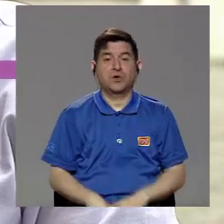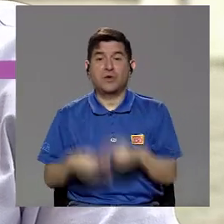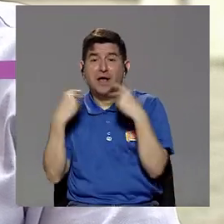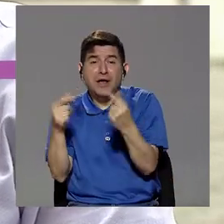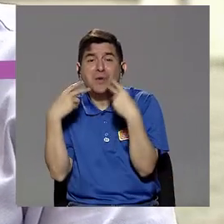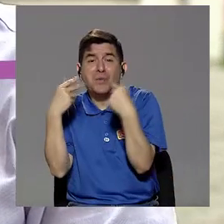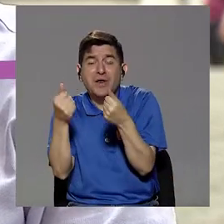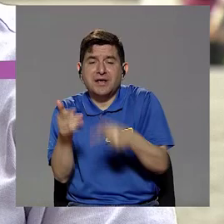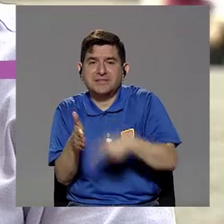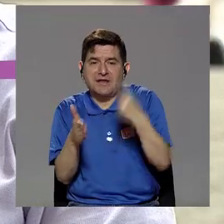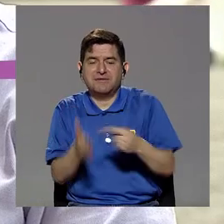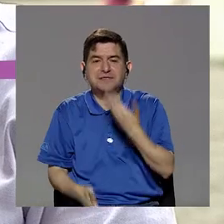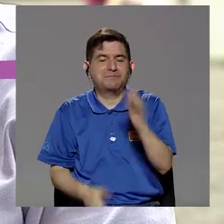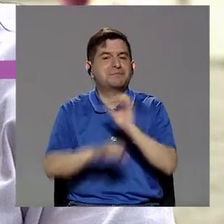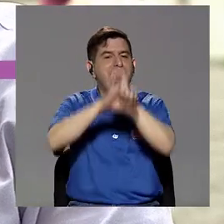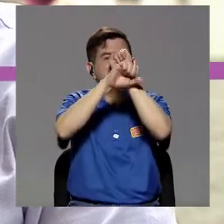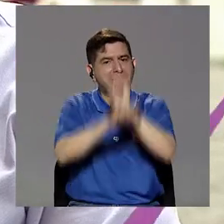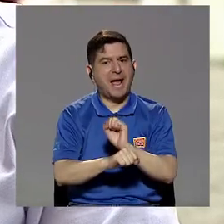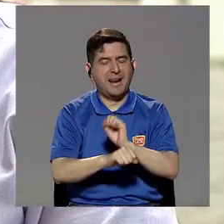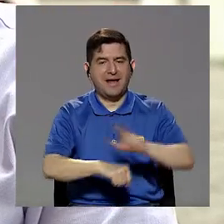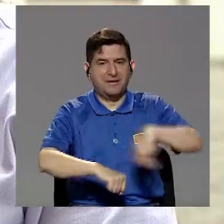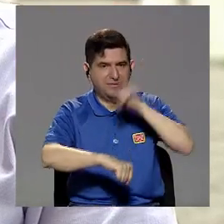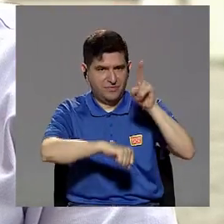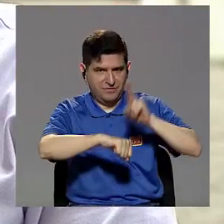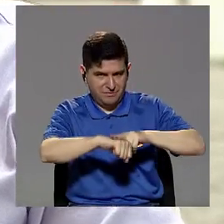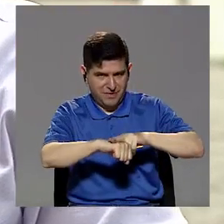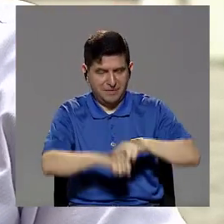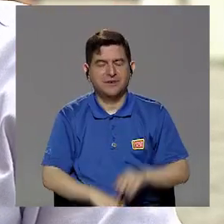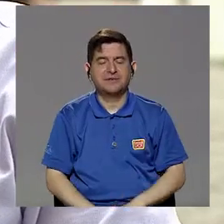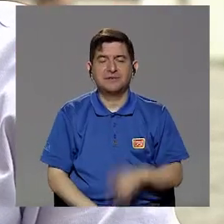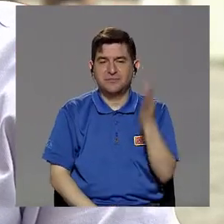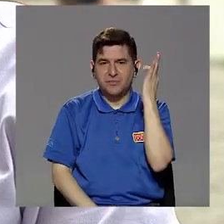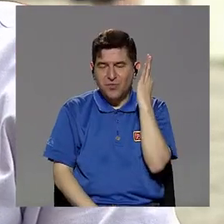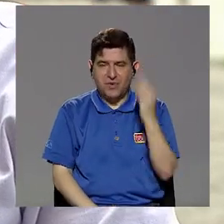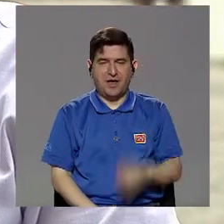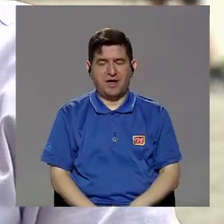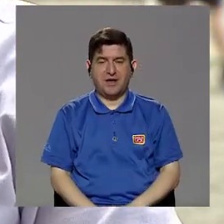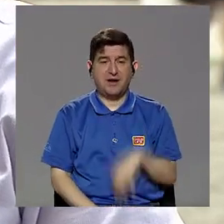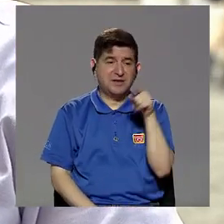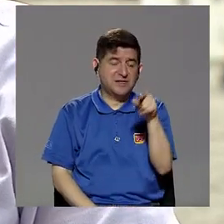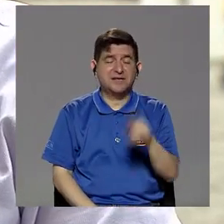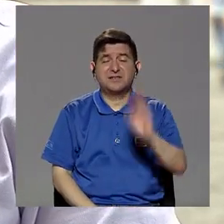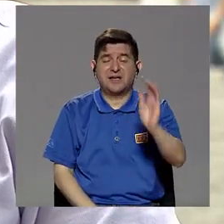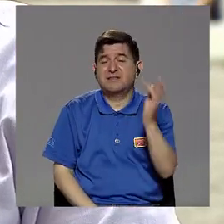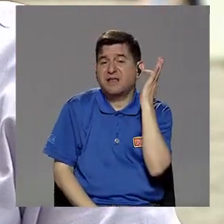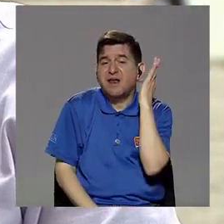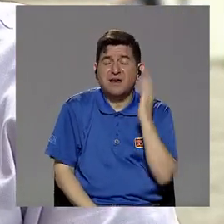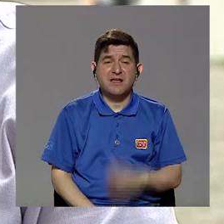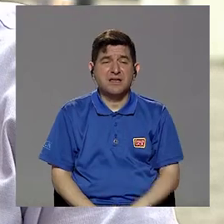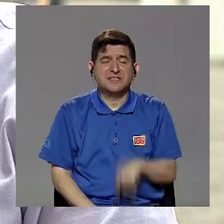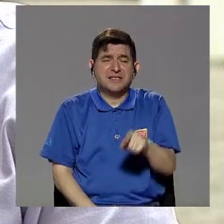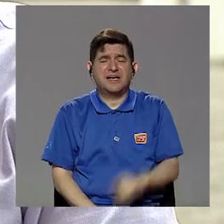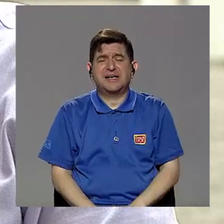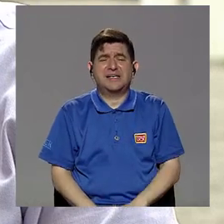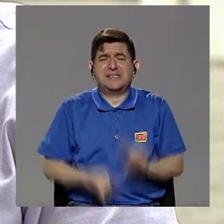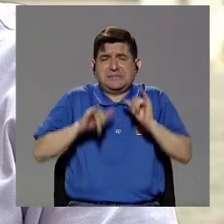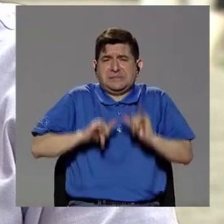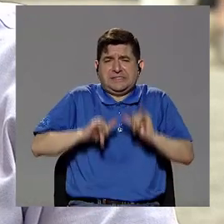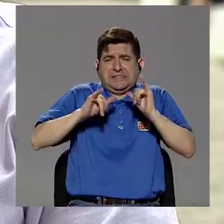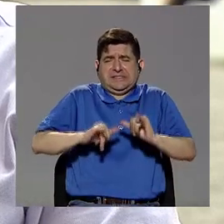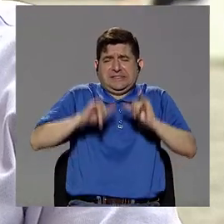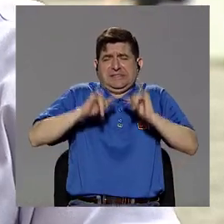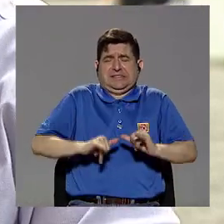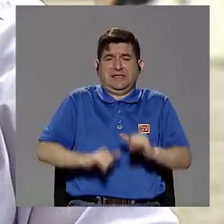parte de urgencia muchas veces es por malos hábitos. Generalmente, muchas veces las mujeres tienden, desde que son niñas, ¿verdad?, que se aguanten las ganas de